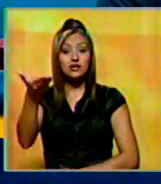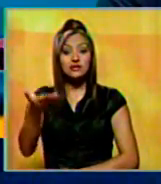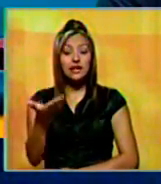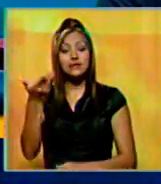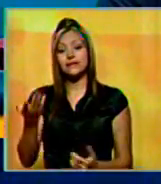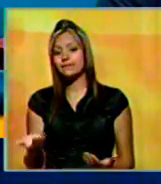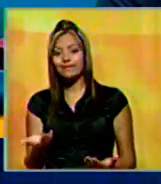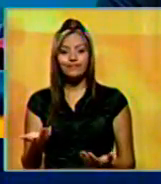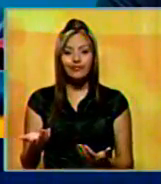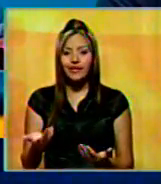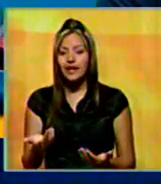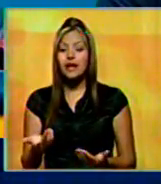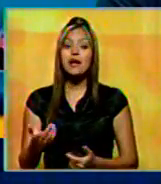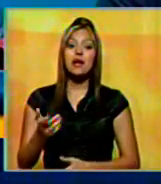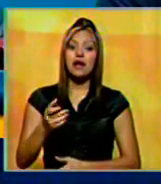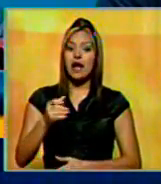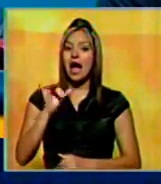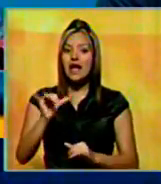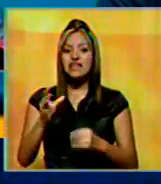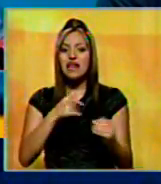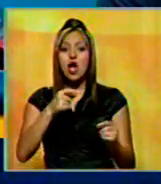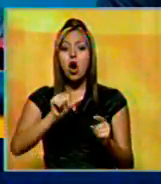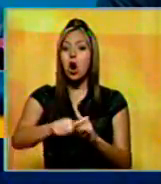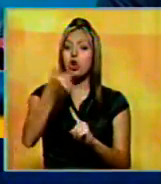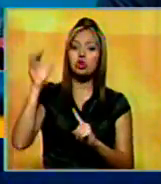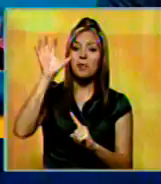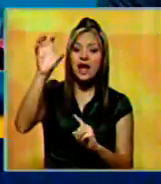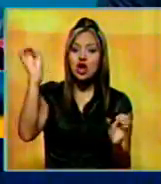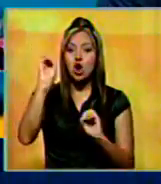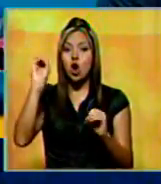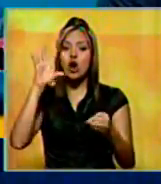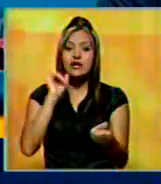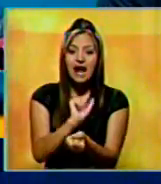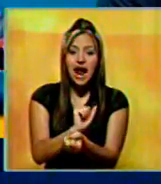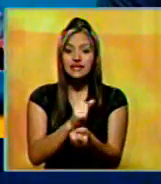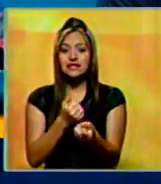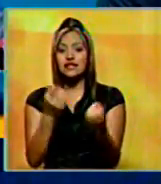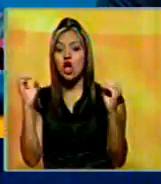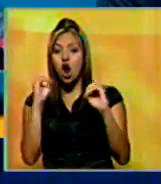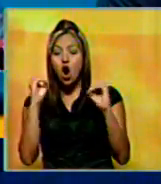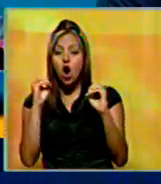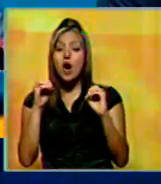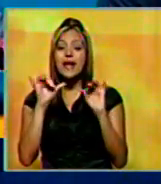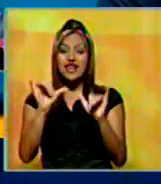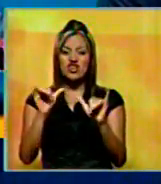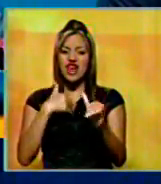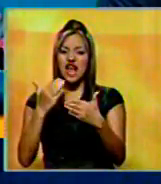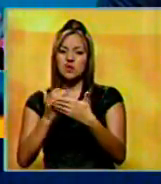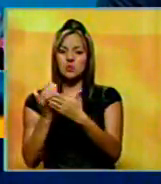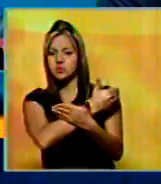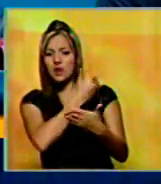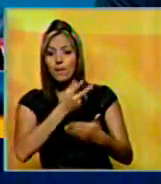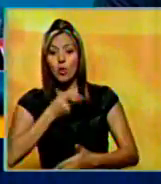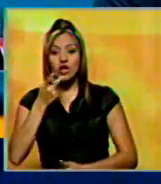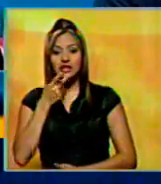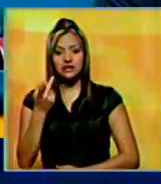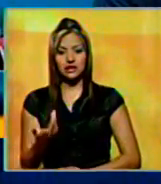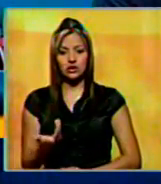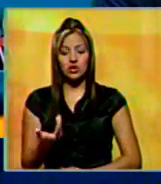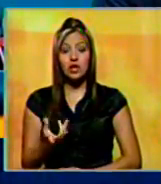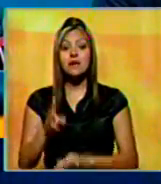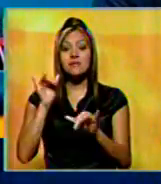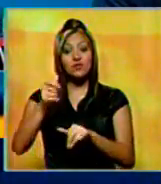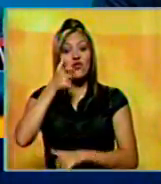sea al exilio o a la cárcel, o en todo caso a tratar de sacar de la escena política.